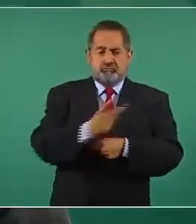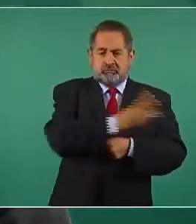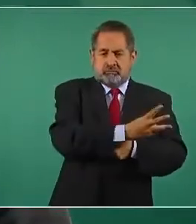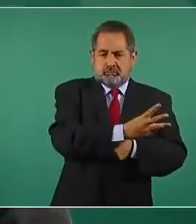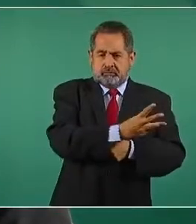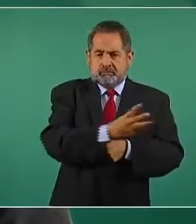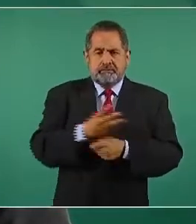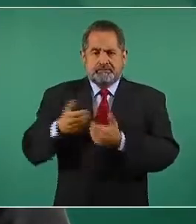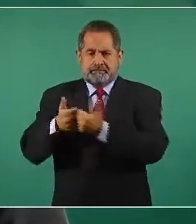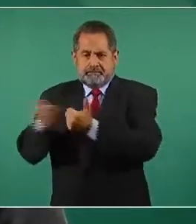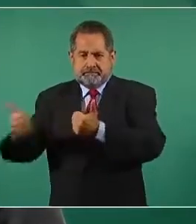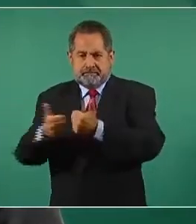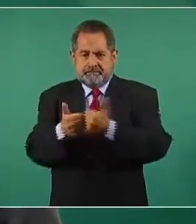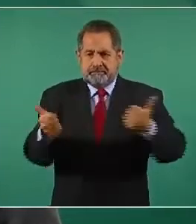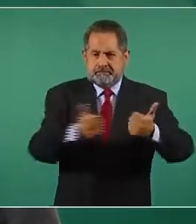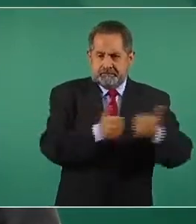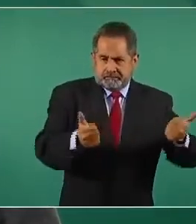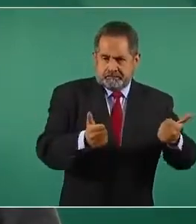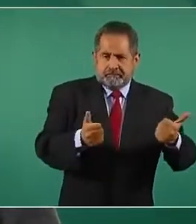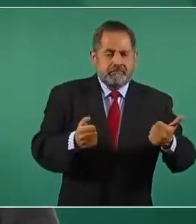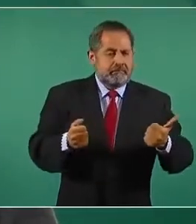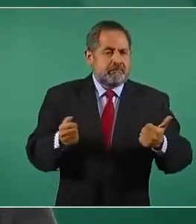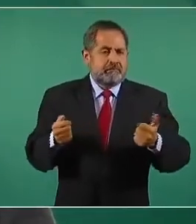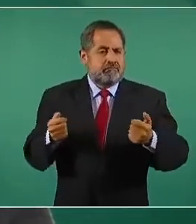y que son autónomos, son independientes,